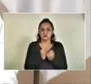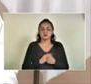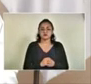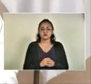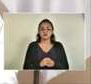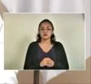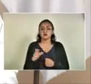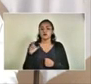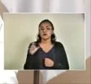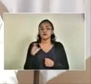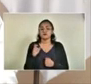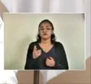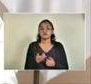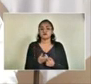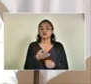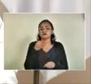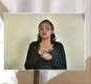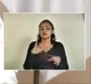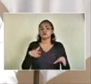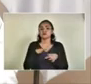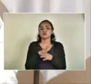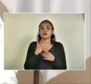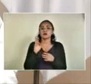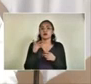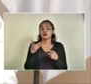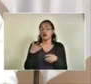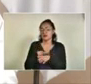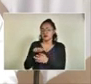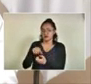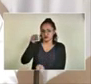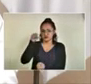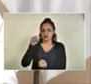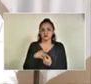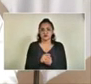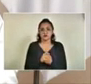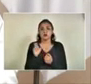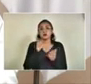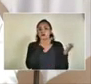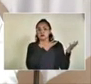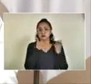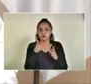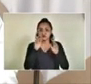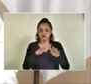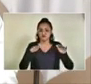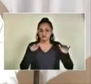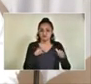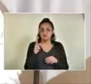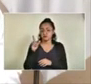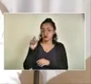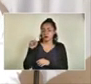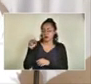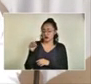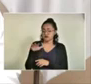se trató de la reforma constitucional y llego al pleno yo